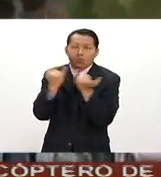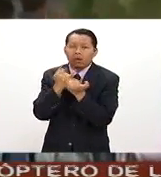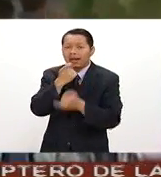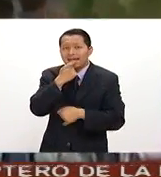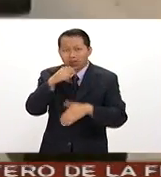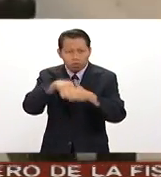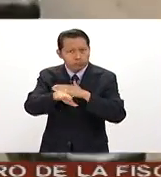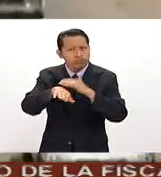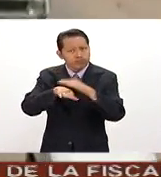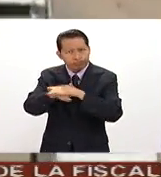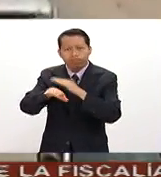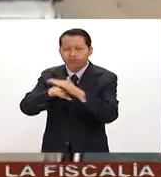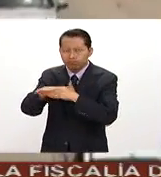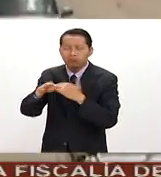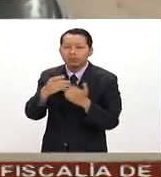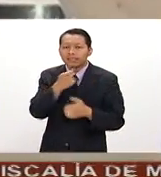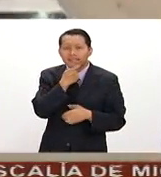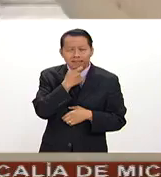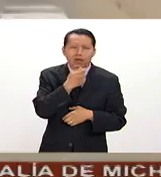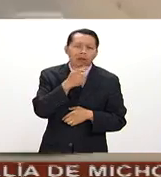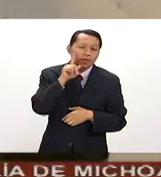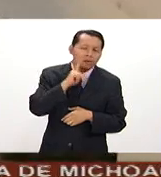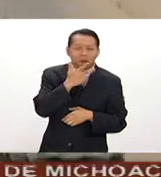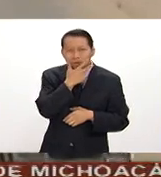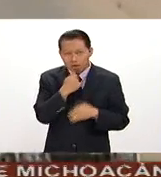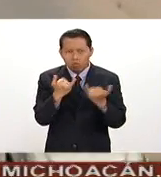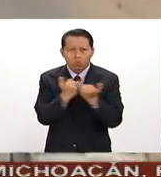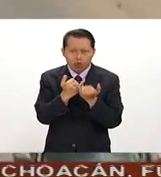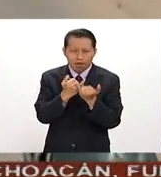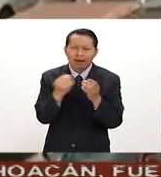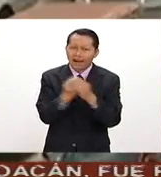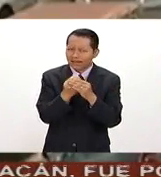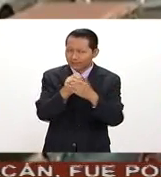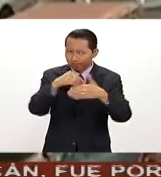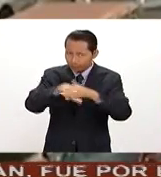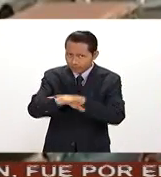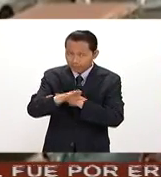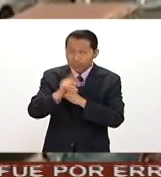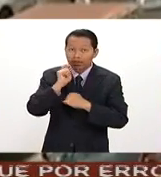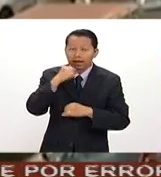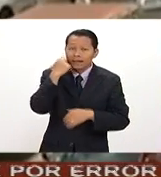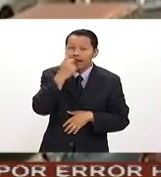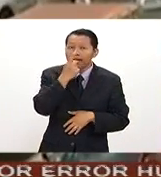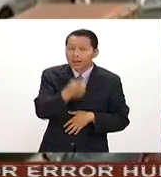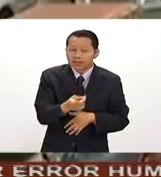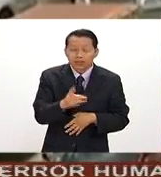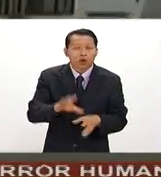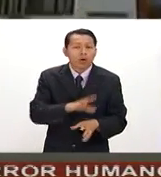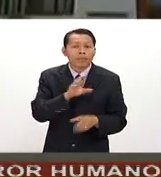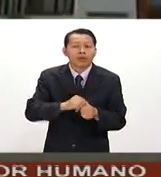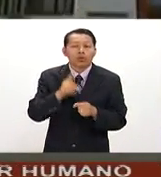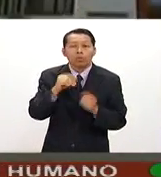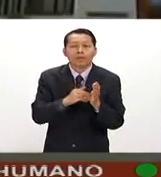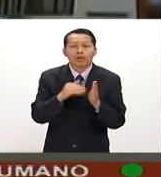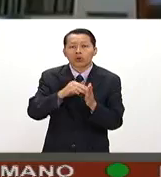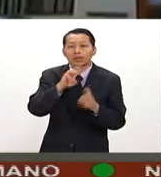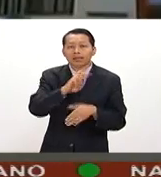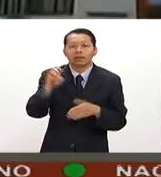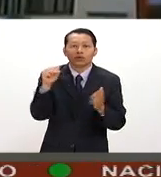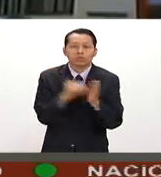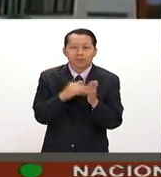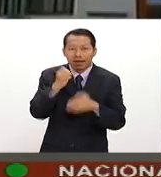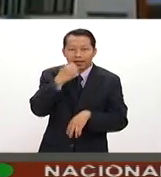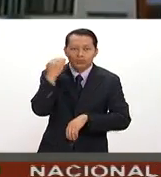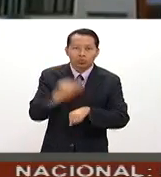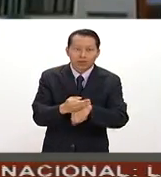y las niñas han regresado a sus clases. Eso significa que 1.300.000